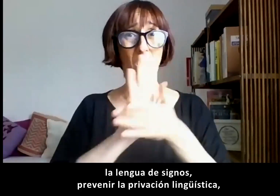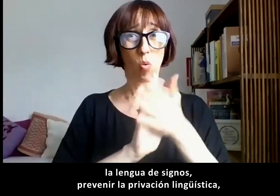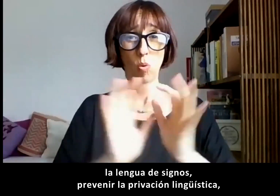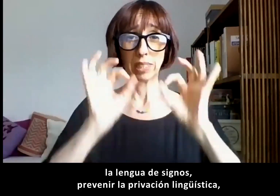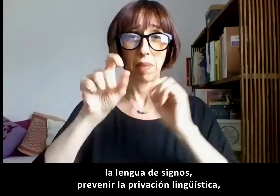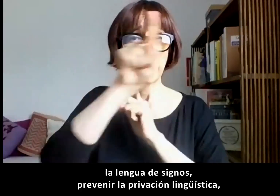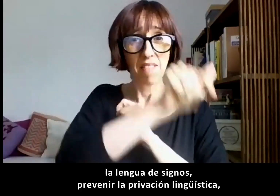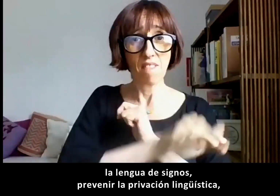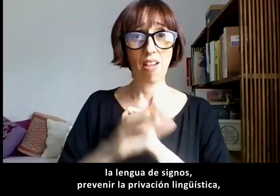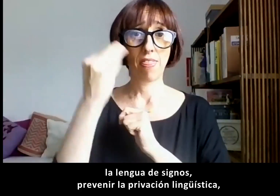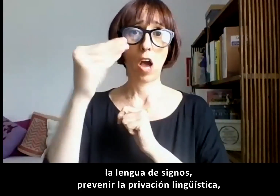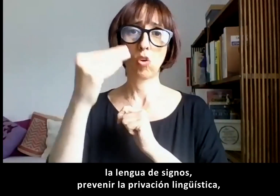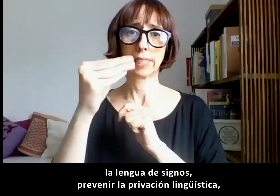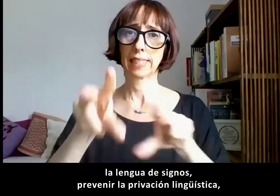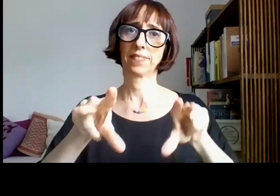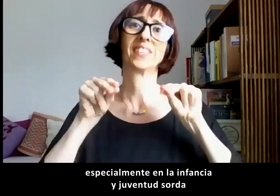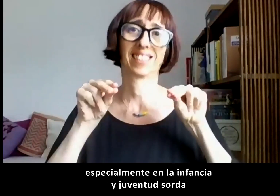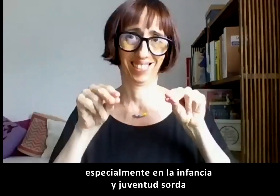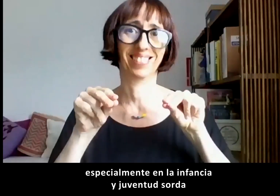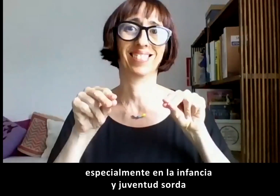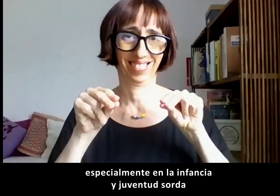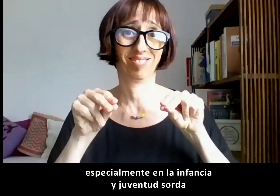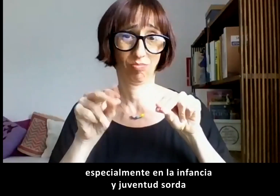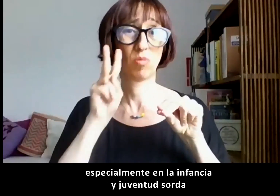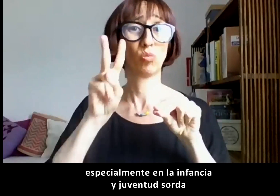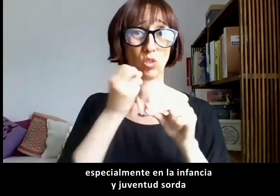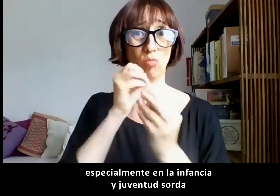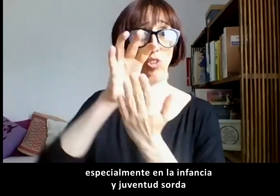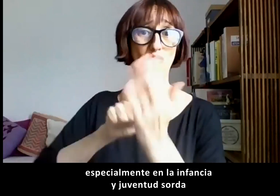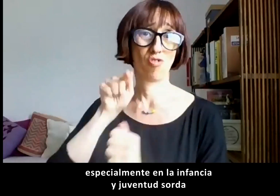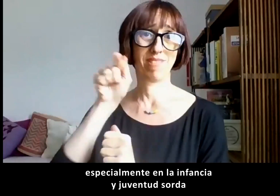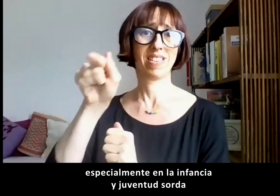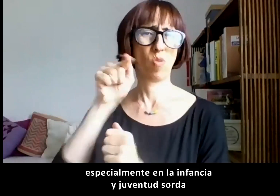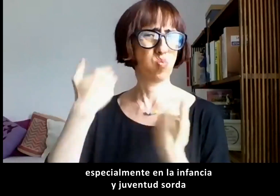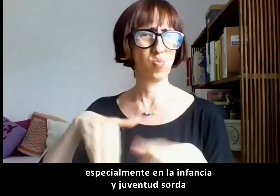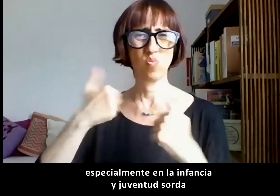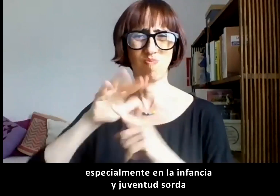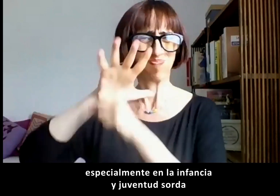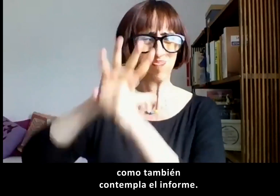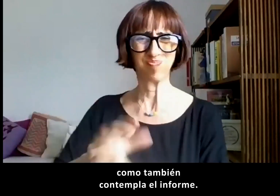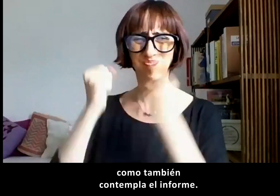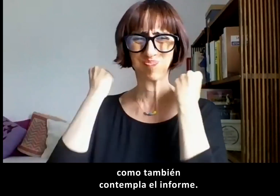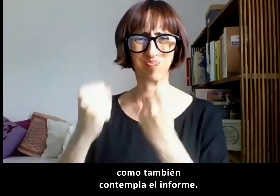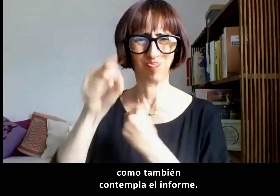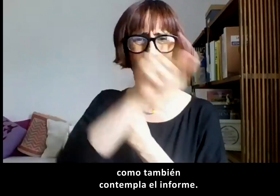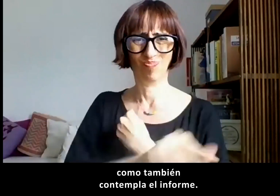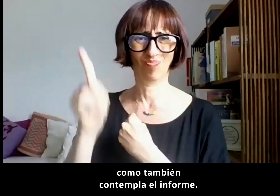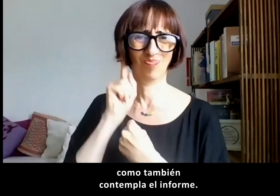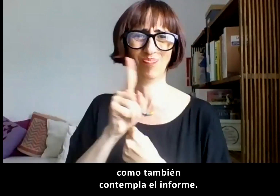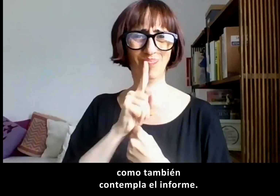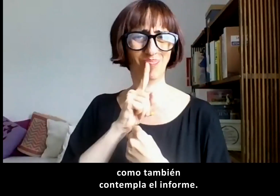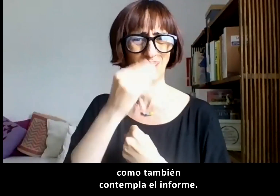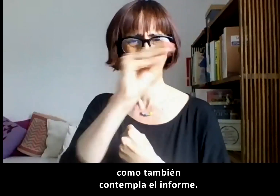signos, prevenir la privación lingüística, especialmente en la infancia y juventud sorda, como también